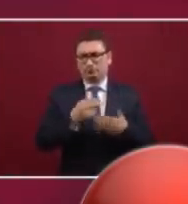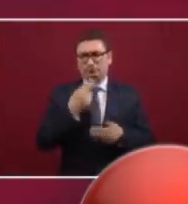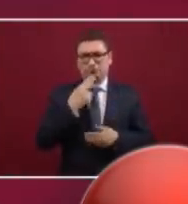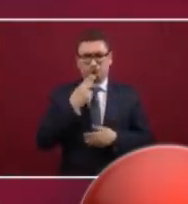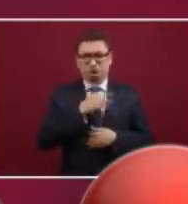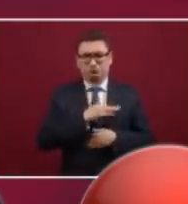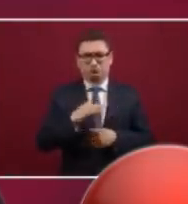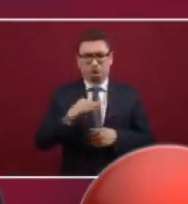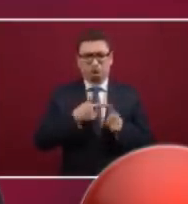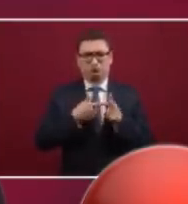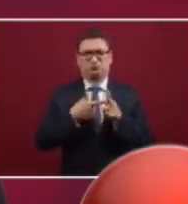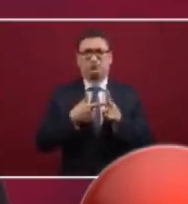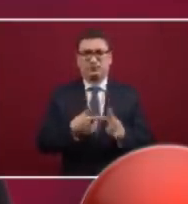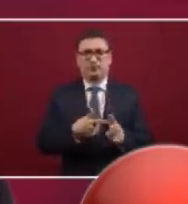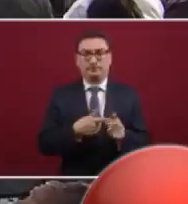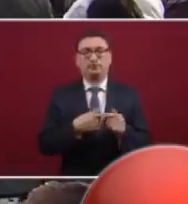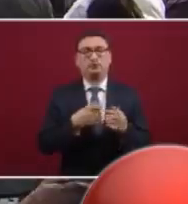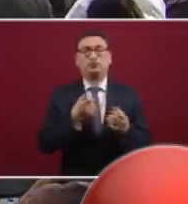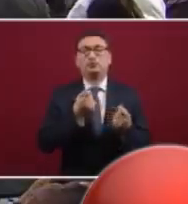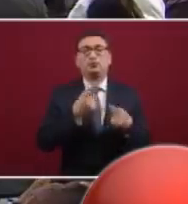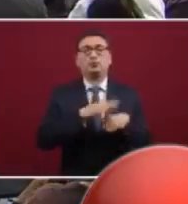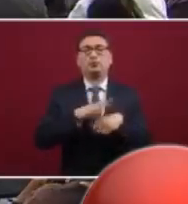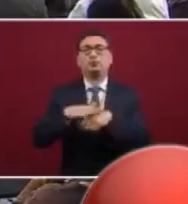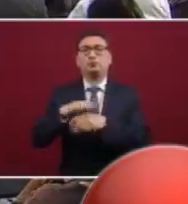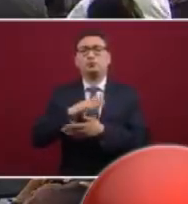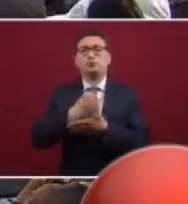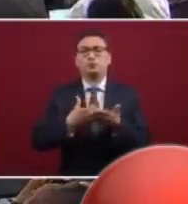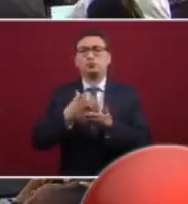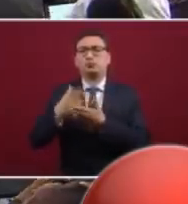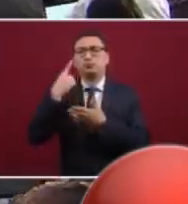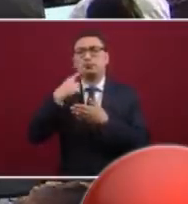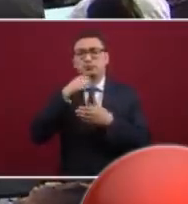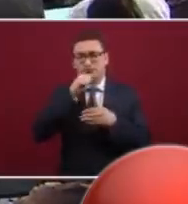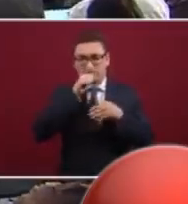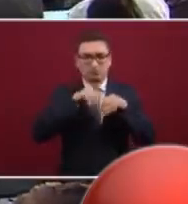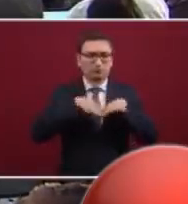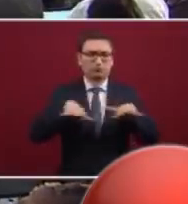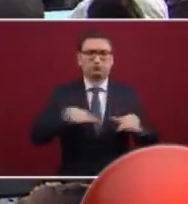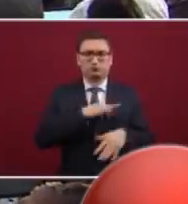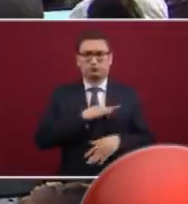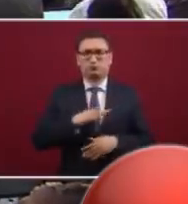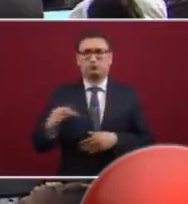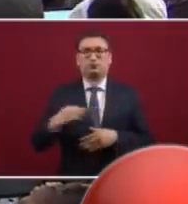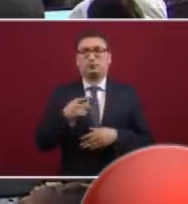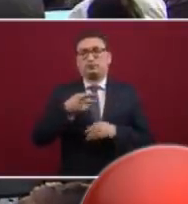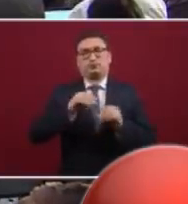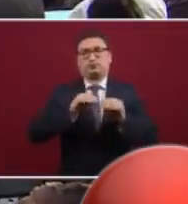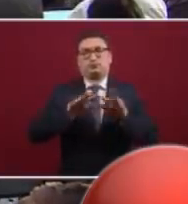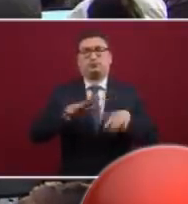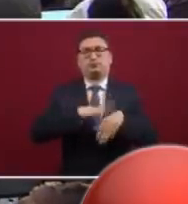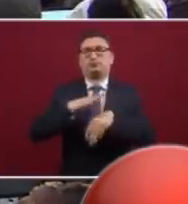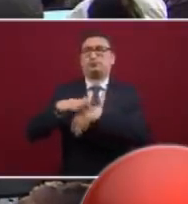haciendo contratos de publicidad con medios transparentes,